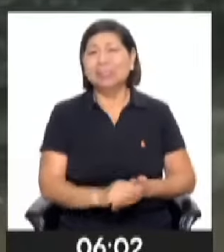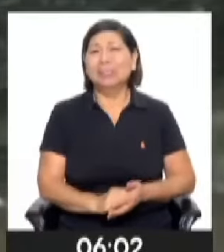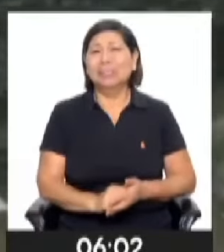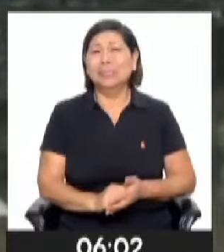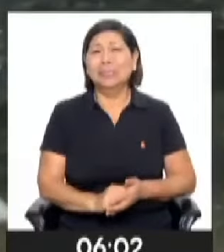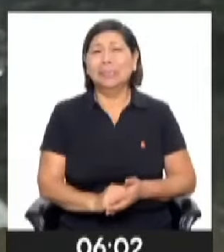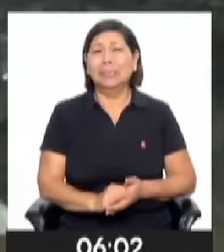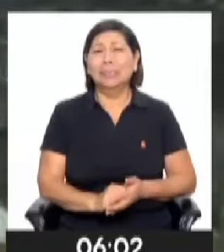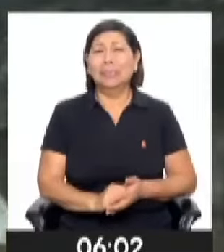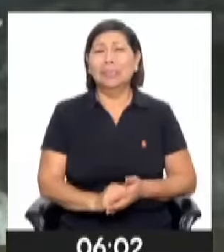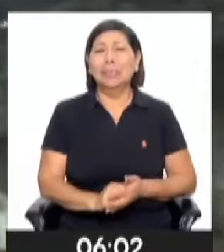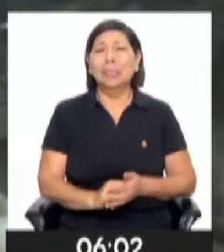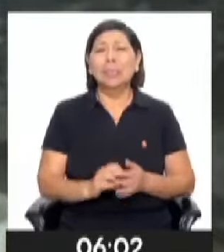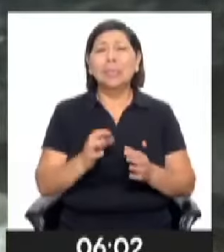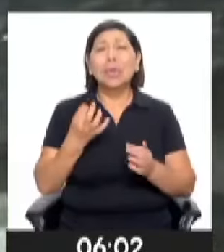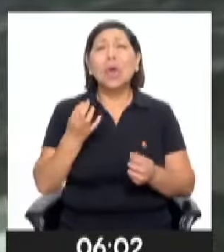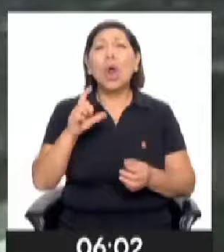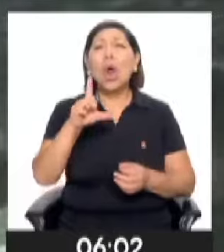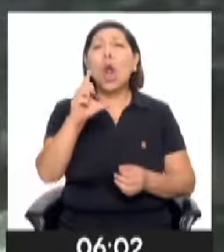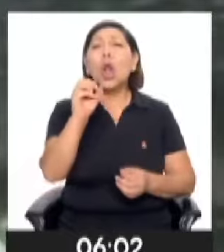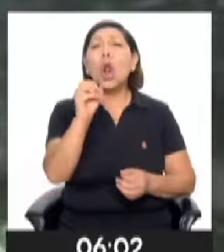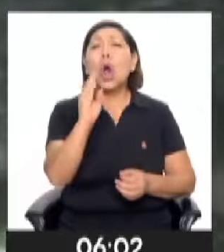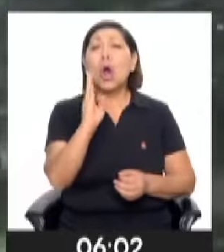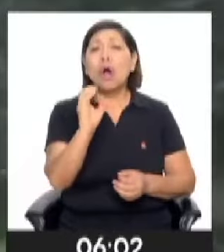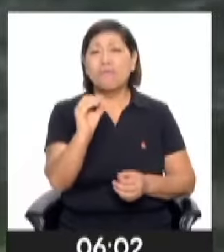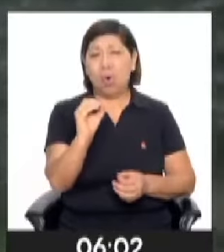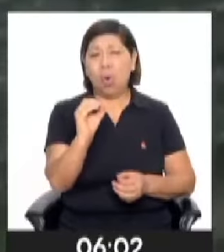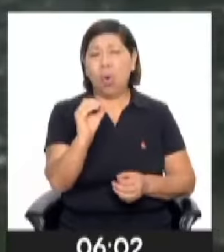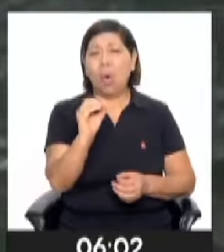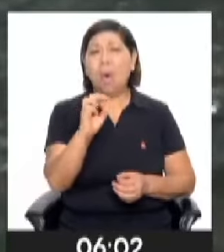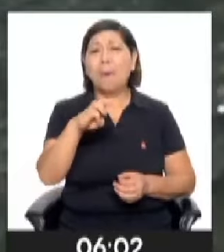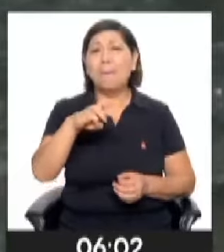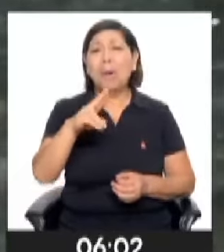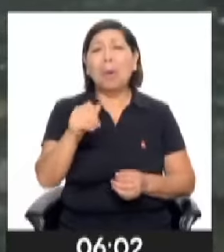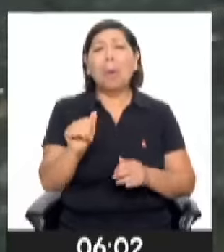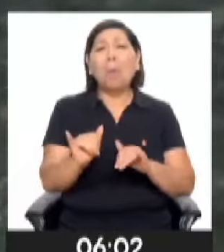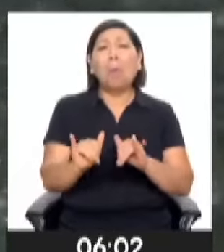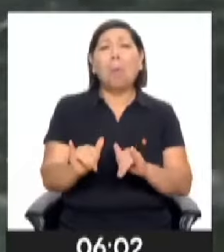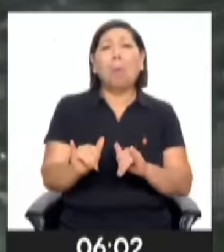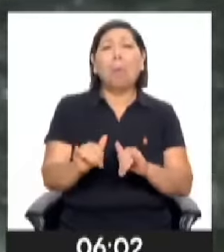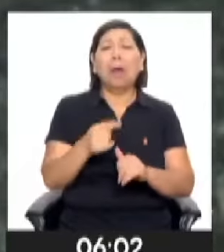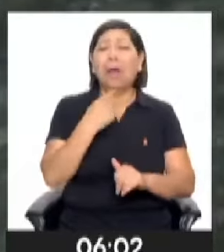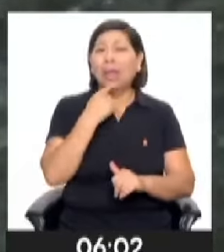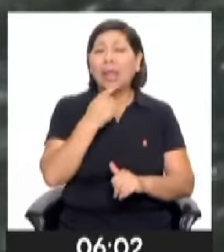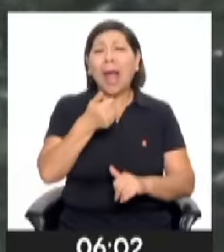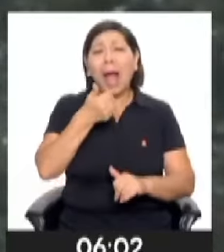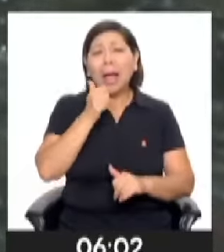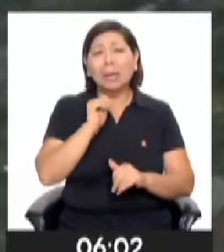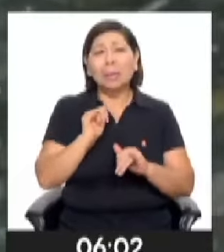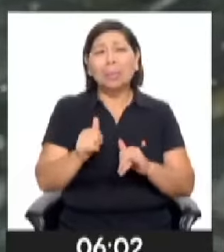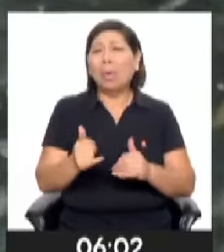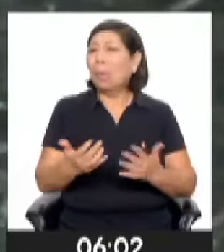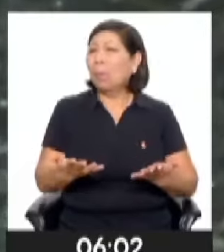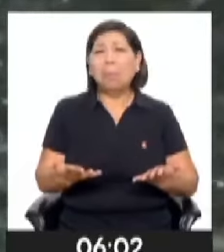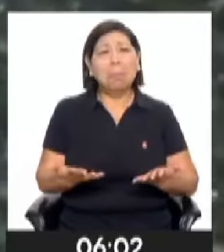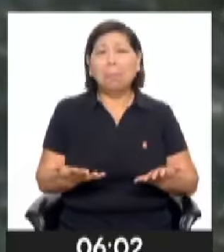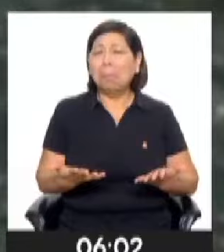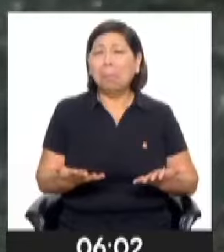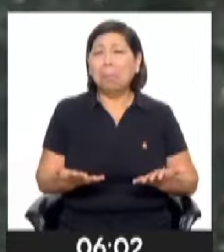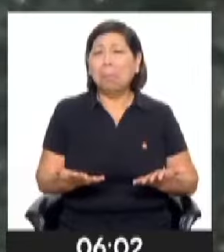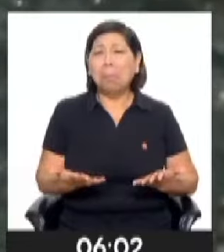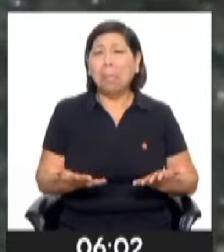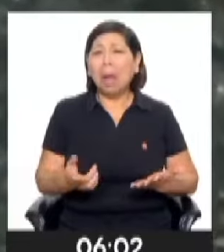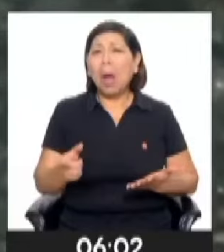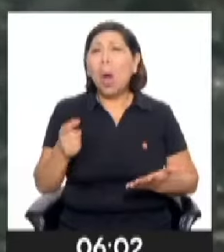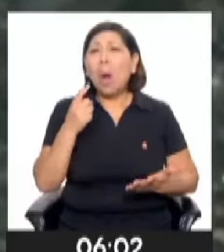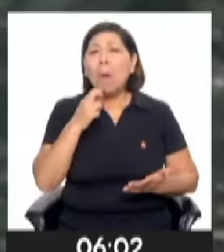el cadáver de uno de los mamíferos que ha quedado varado aquí. Según señalan, el día de ayer no se encontraban.